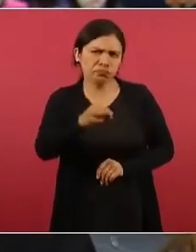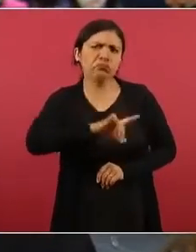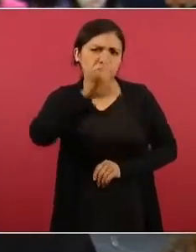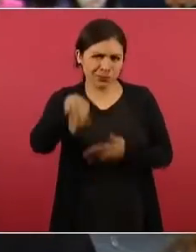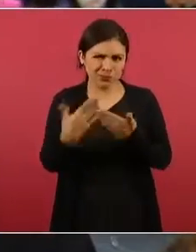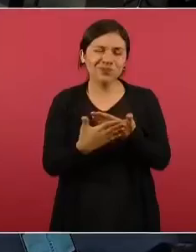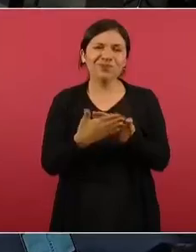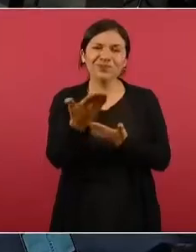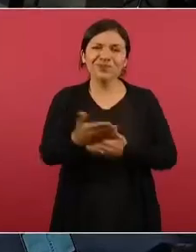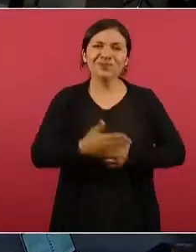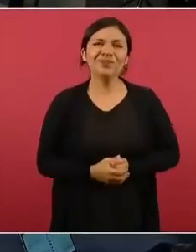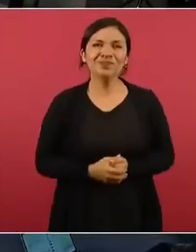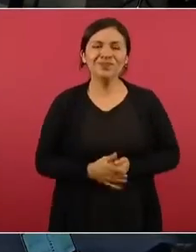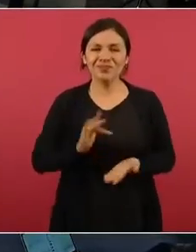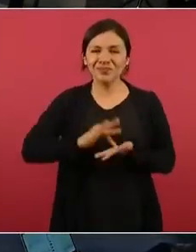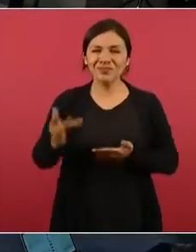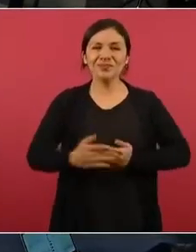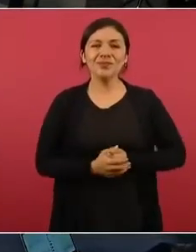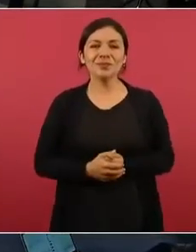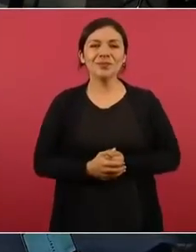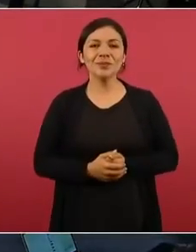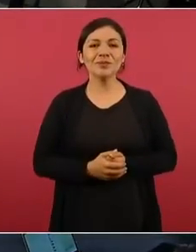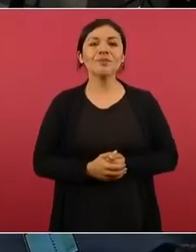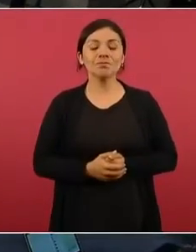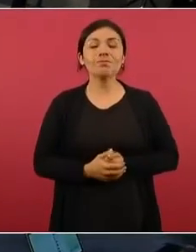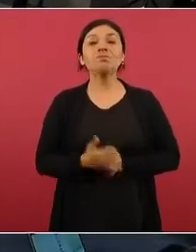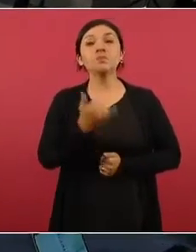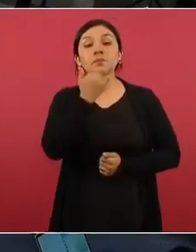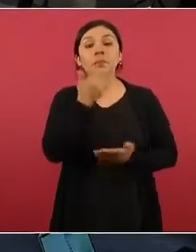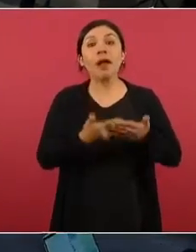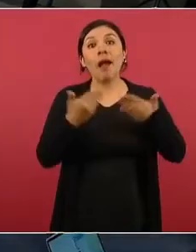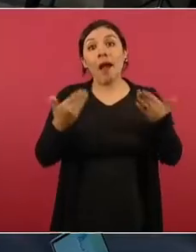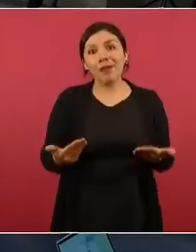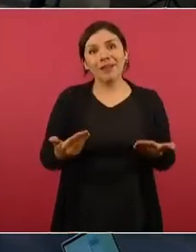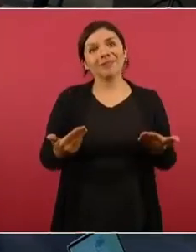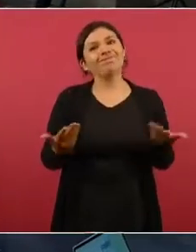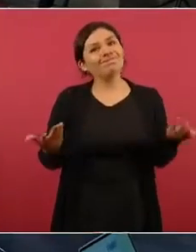Le agradezco. Muy bien. ¿Qué les parece si ya?